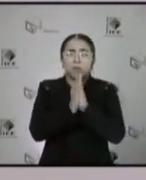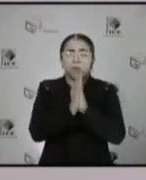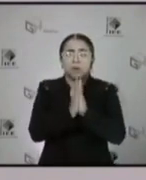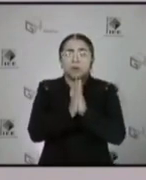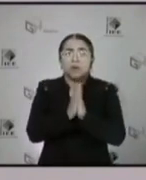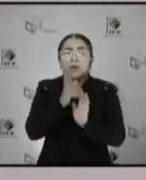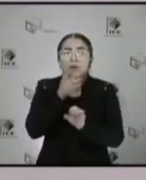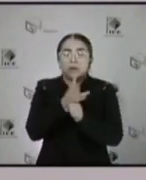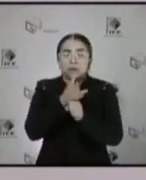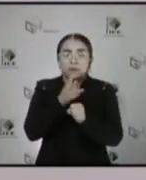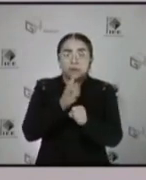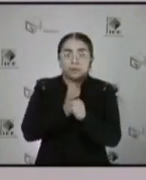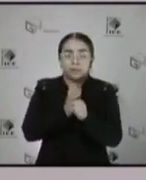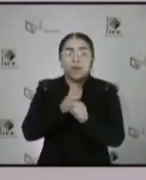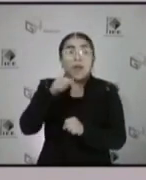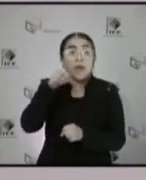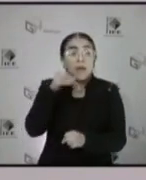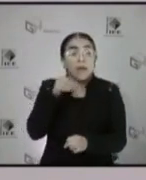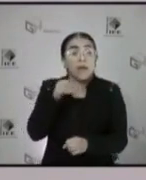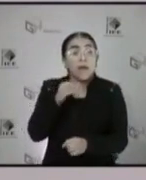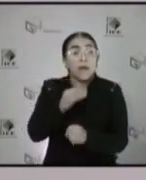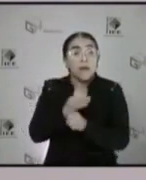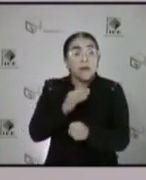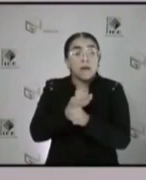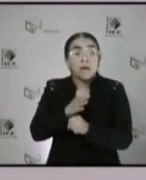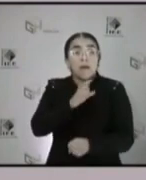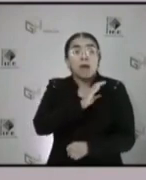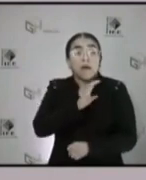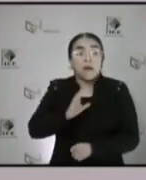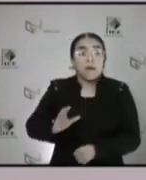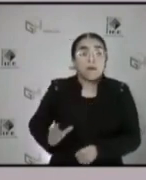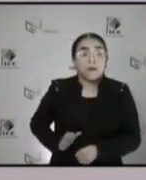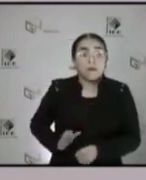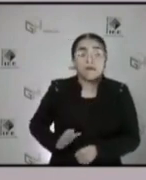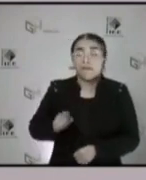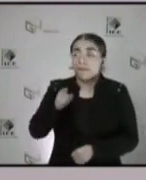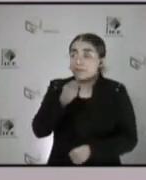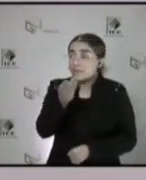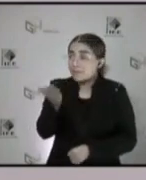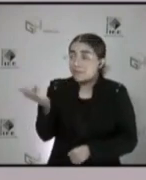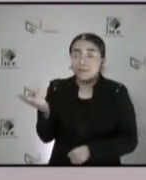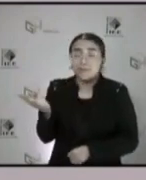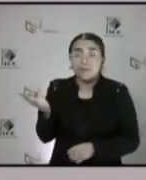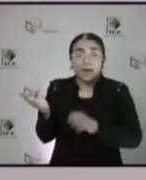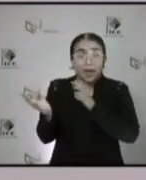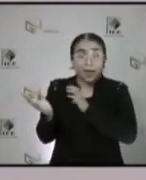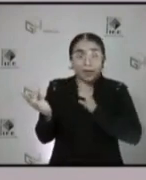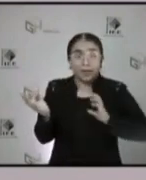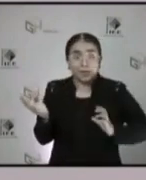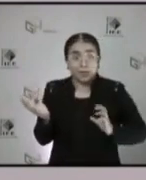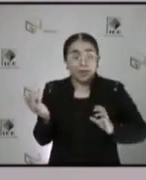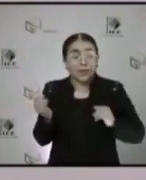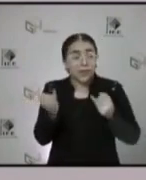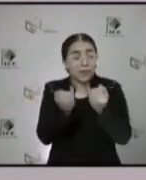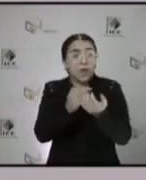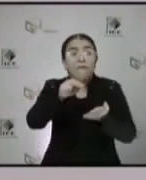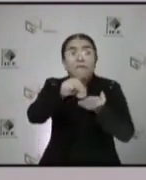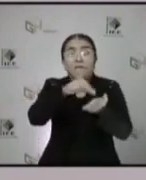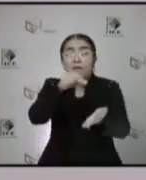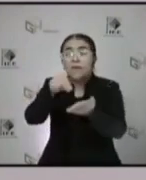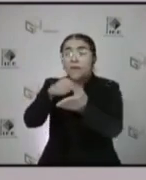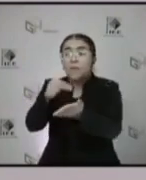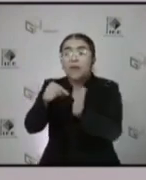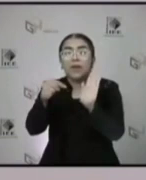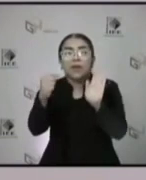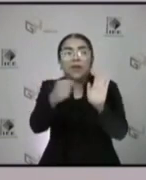mismo, aquí, a la candidata y candidatos, a que firmen este